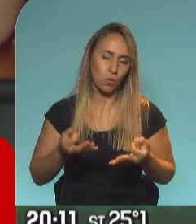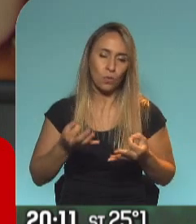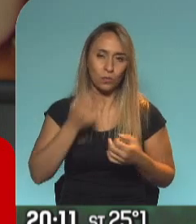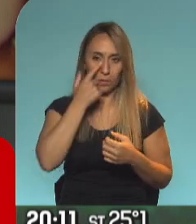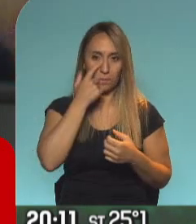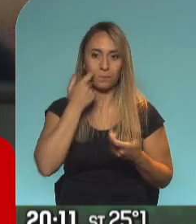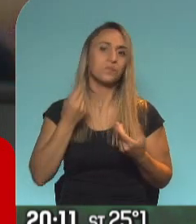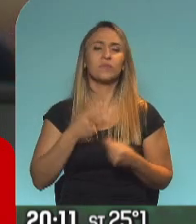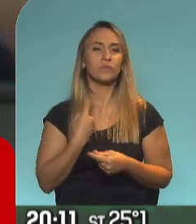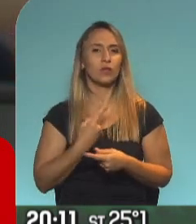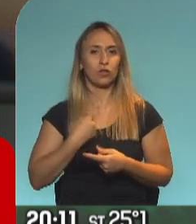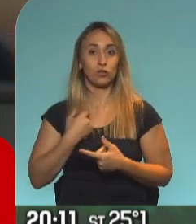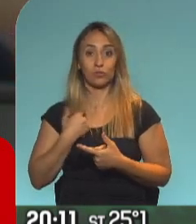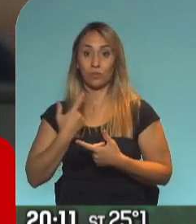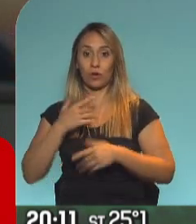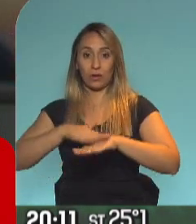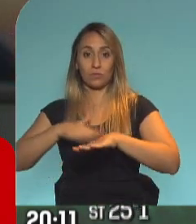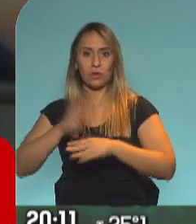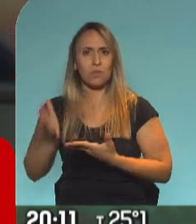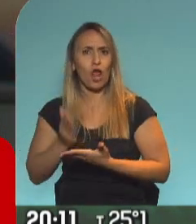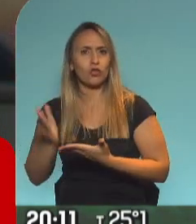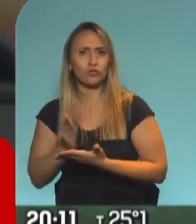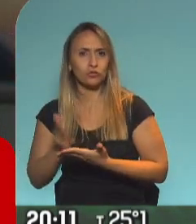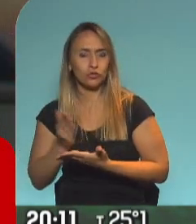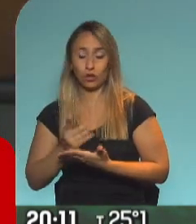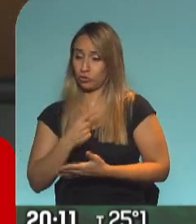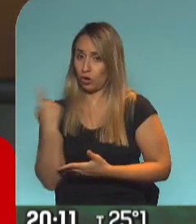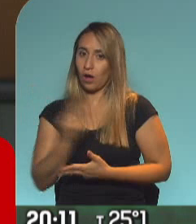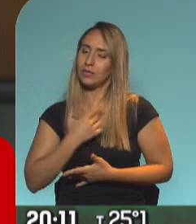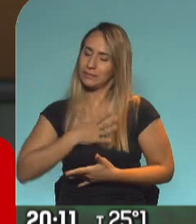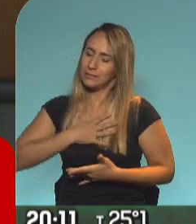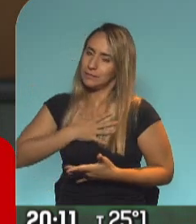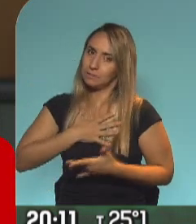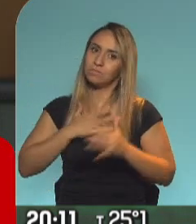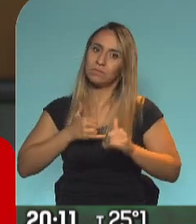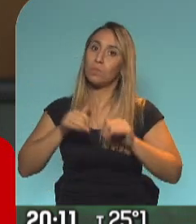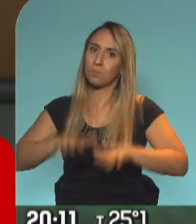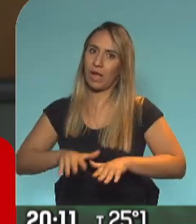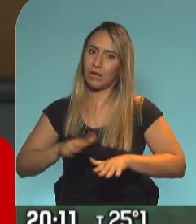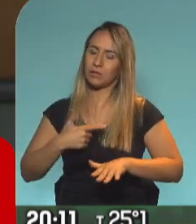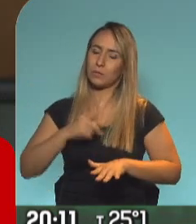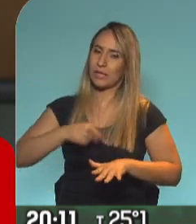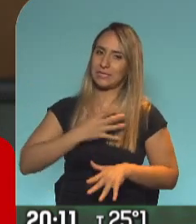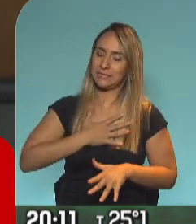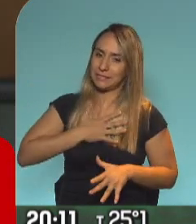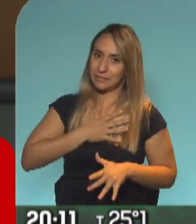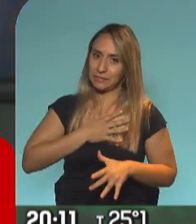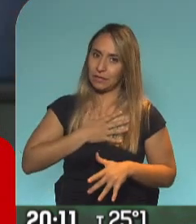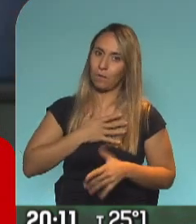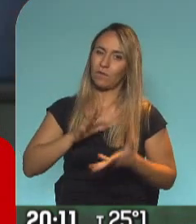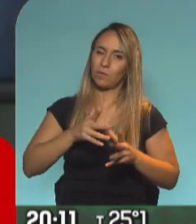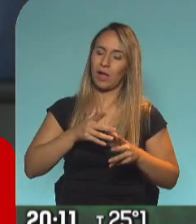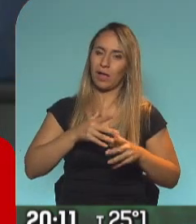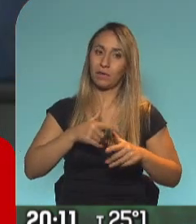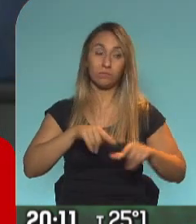que lo sentimos los productores, todos los productores, y que esto en alguna medida quiere ser un llamado de atención